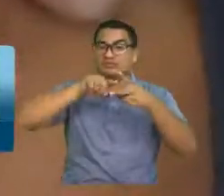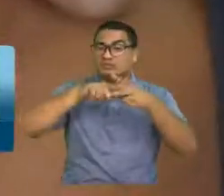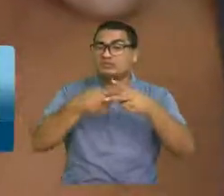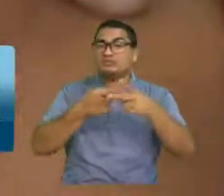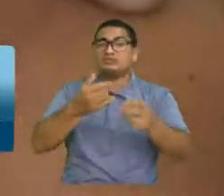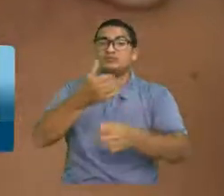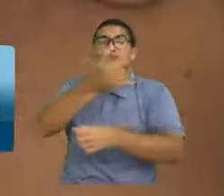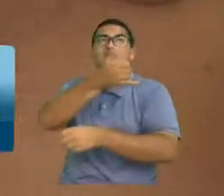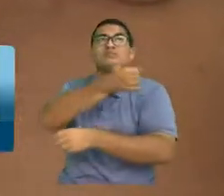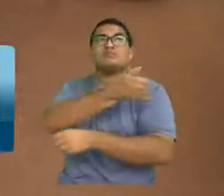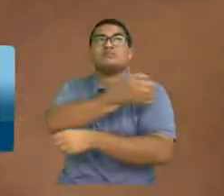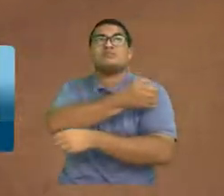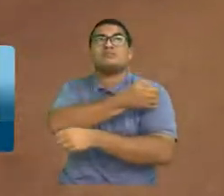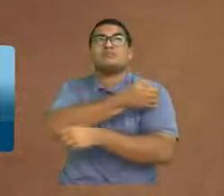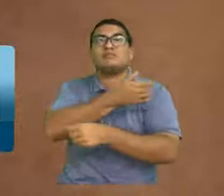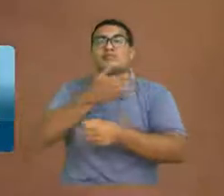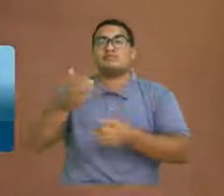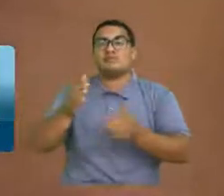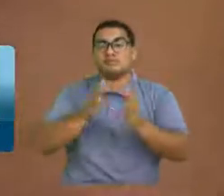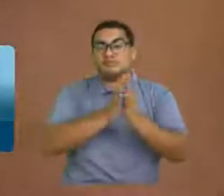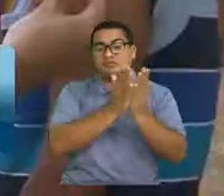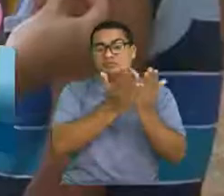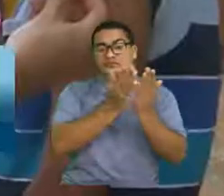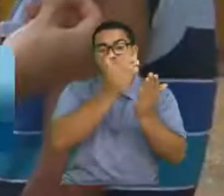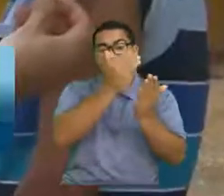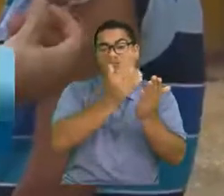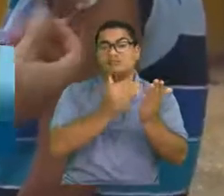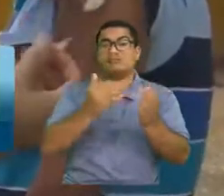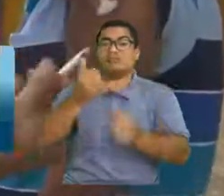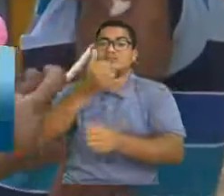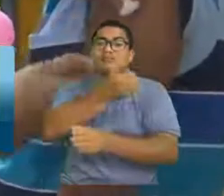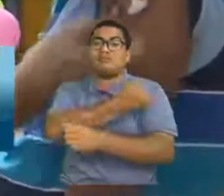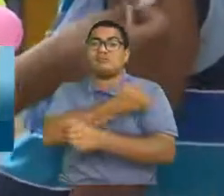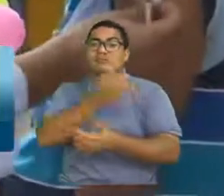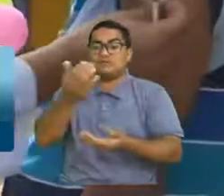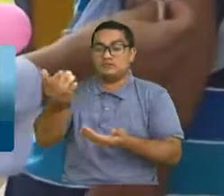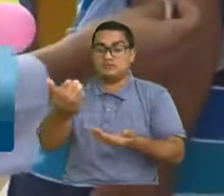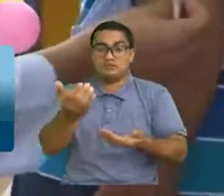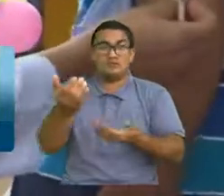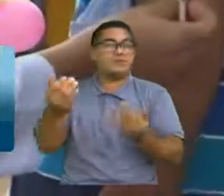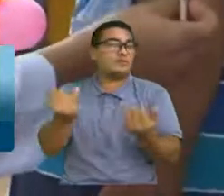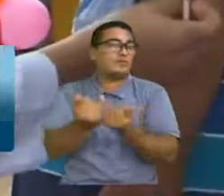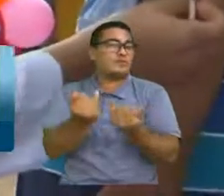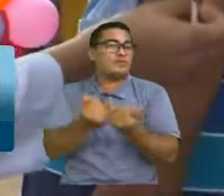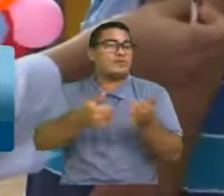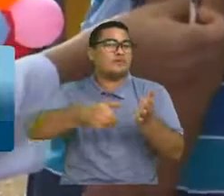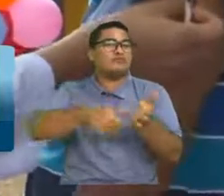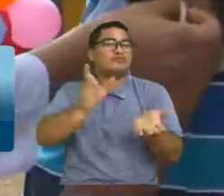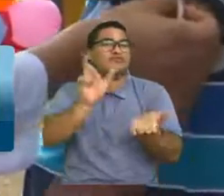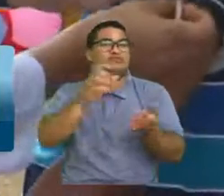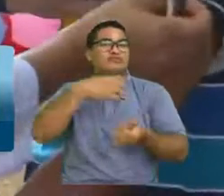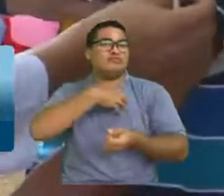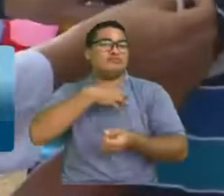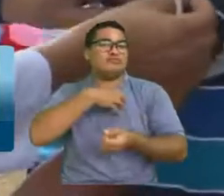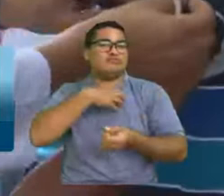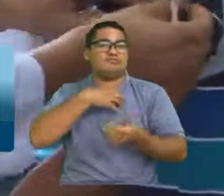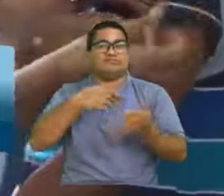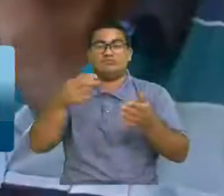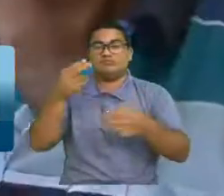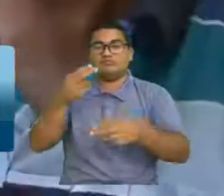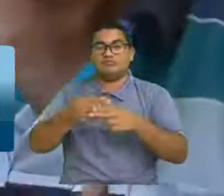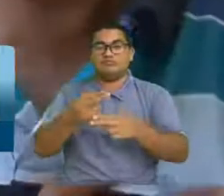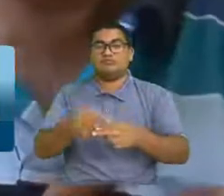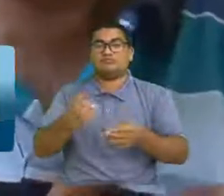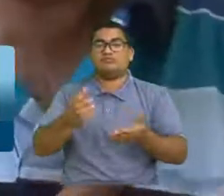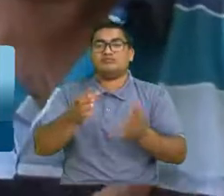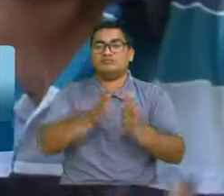vacunación. Se le da lo que es la tarjeta de vacunación al niño, que esa es su cédula, su tarjeta de identificación, y se